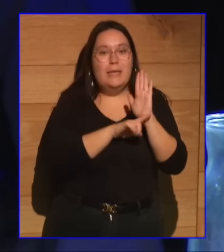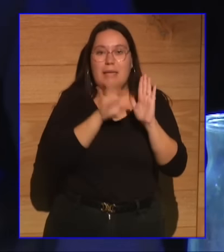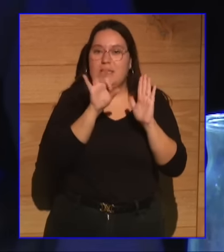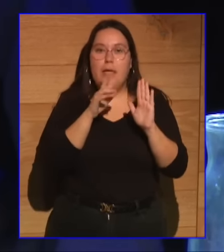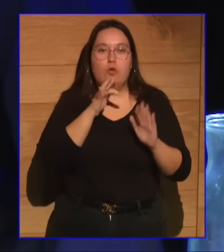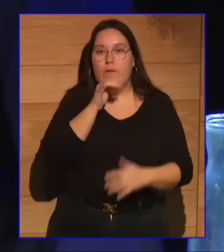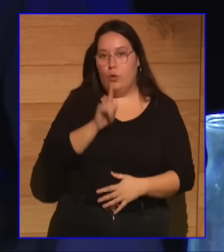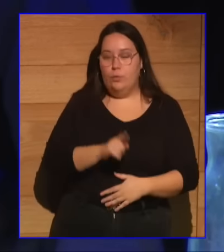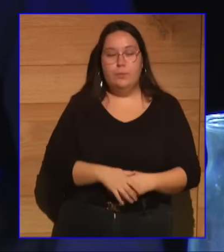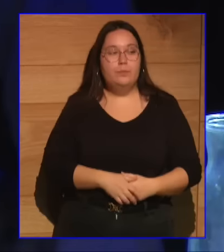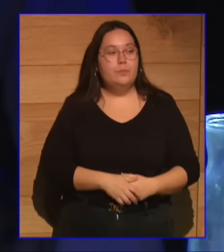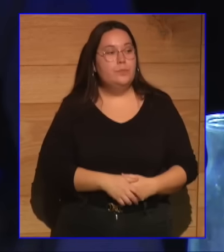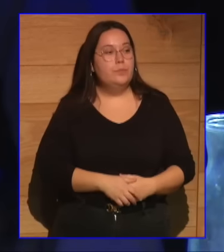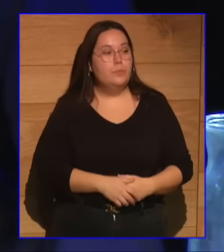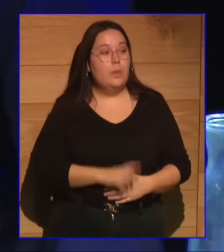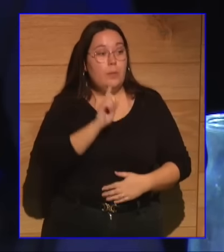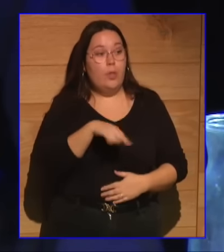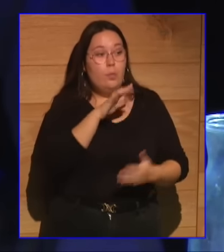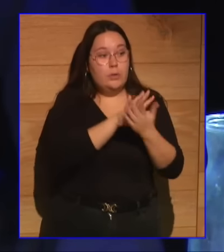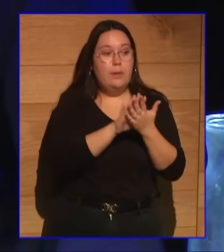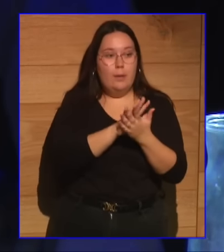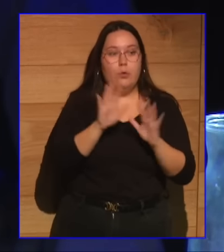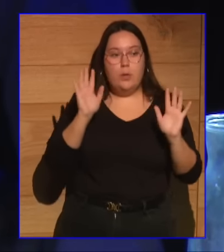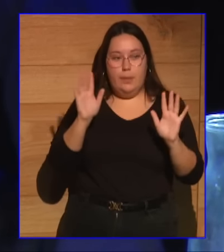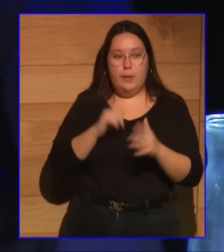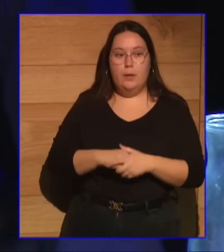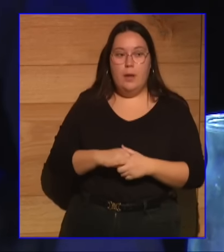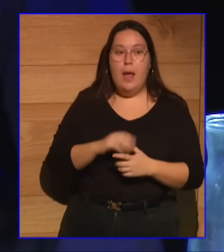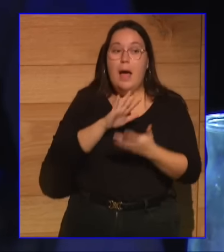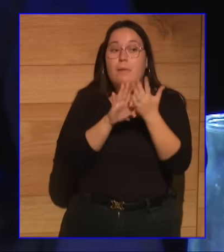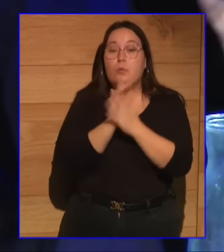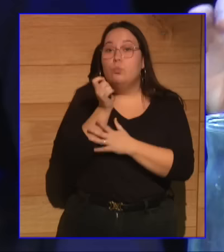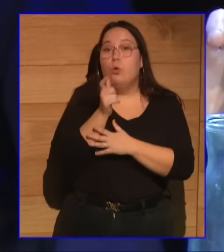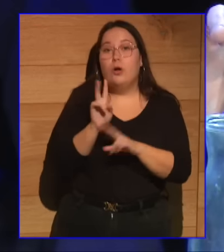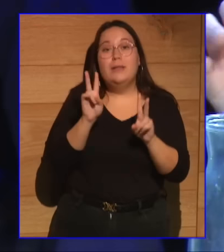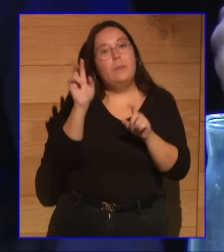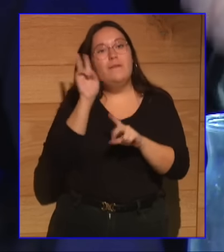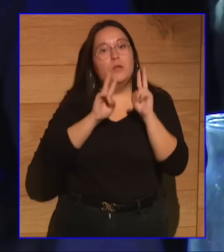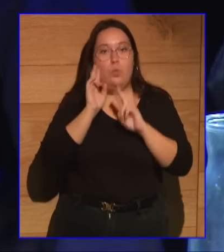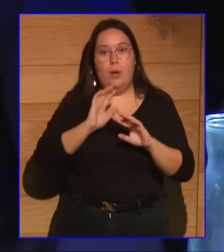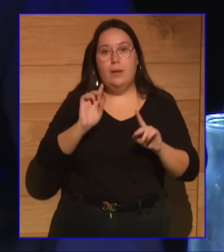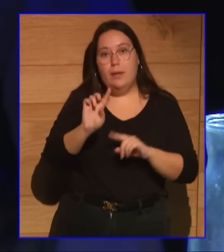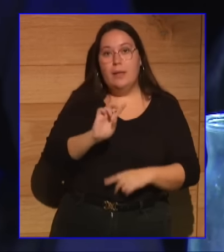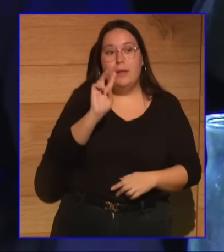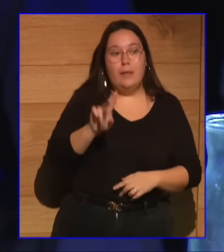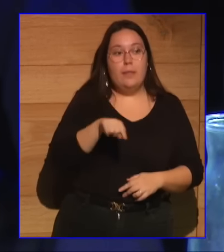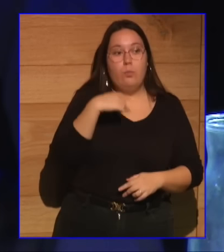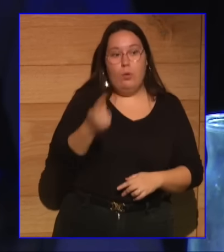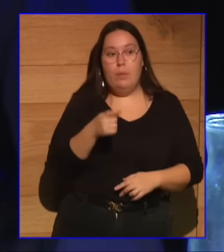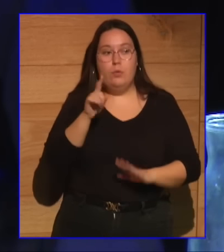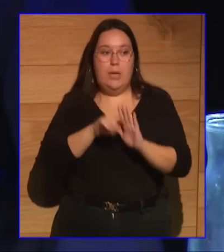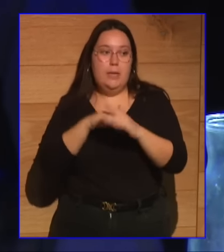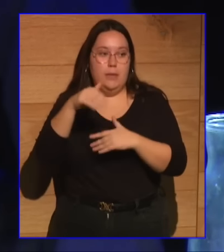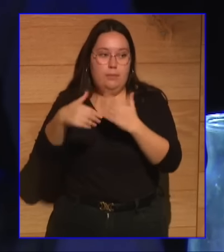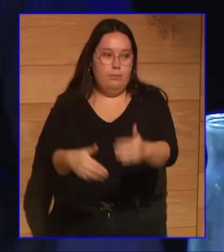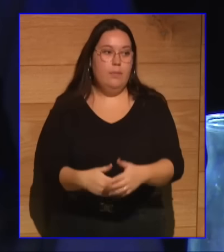hemos, ¿vale? entrado. No hemos entrado. Pero cuando hablemos de esto, es que si queréis, hablamos solo un poco de ese salto visual a la segunda, ya nos quedamos en la lista. Bueno, lo que diga